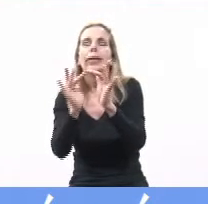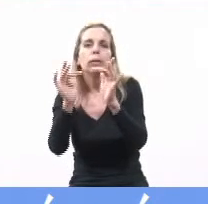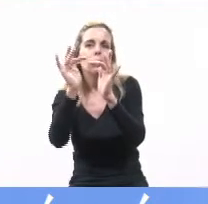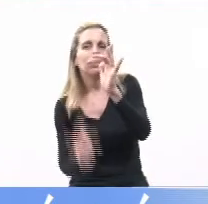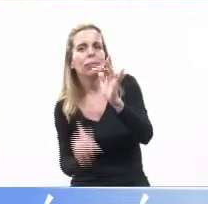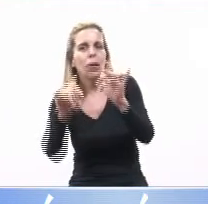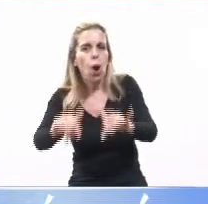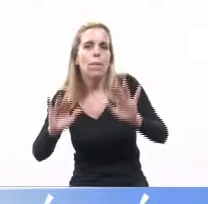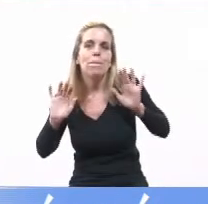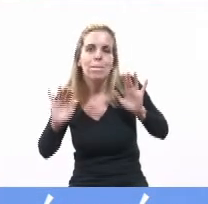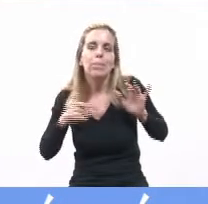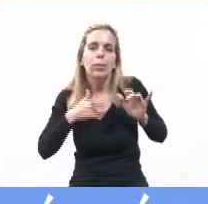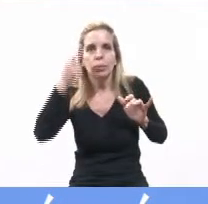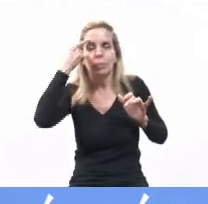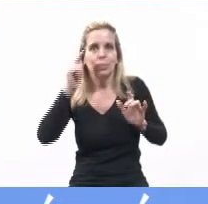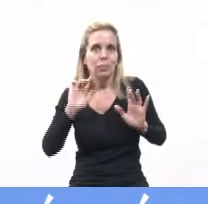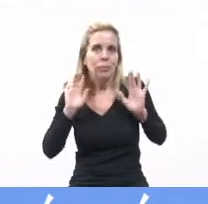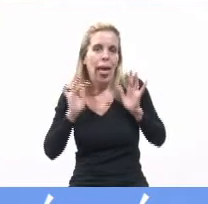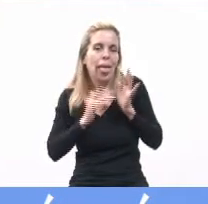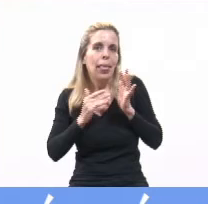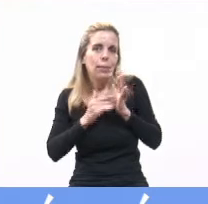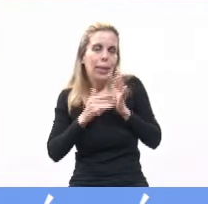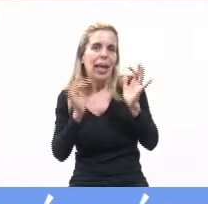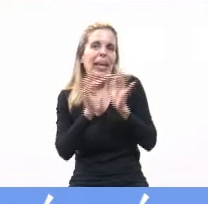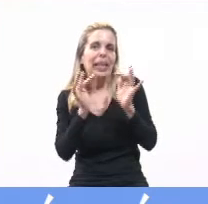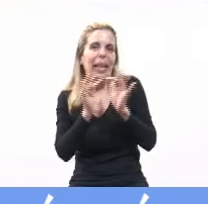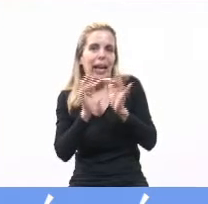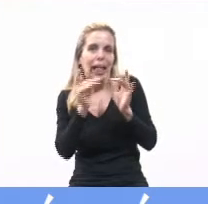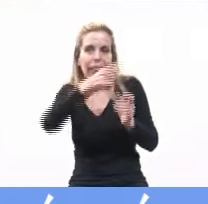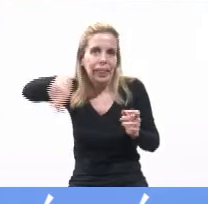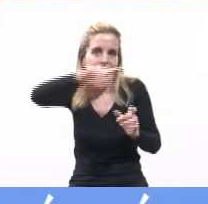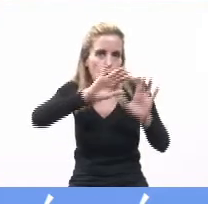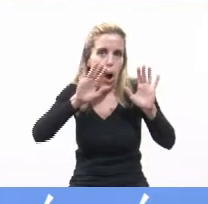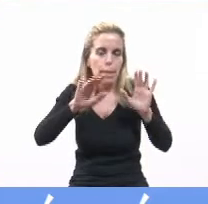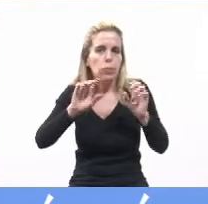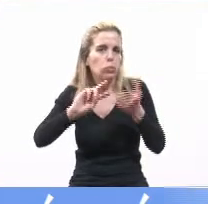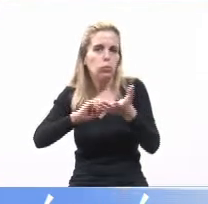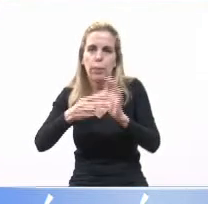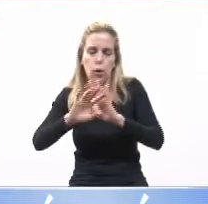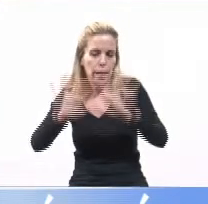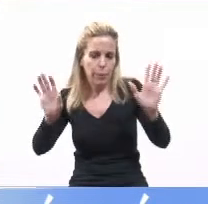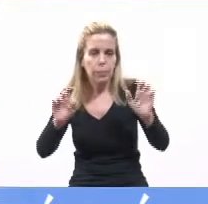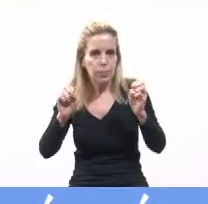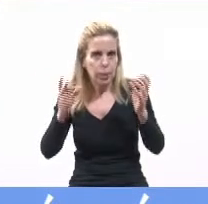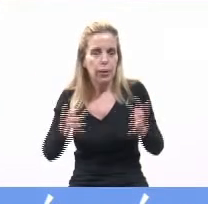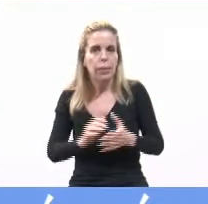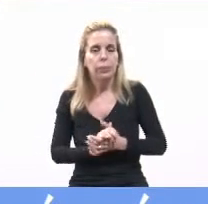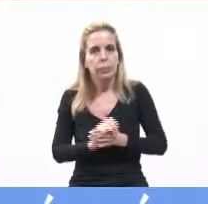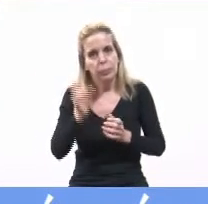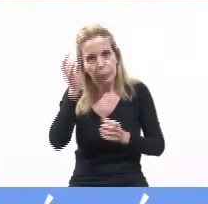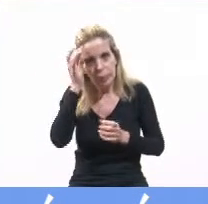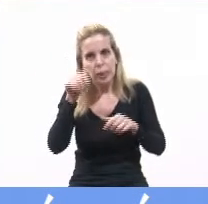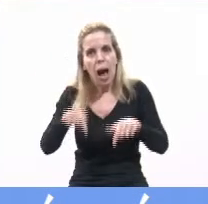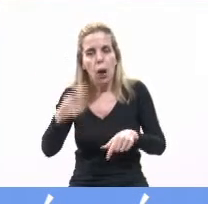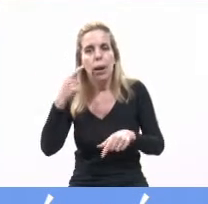porque interpreto que la propia maldad de los objetos inanimados, pero no hay problema, así que está bien. Tiene